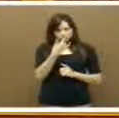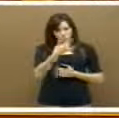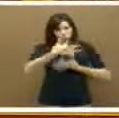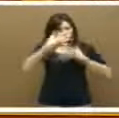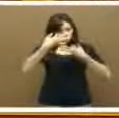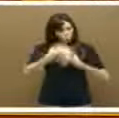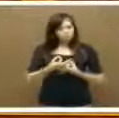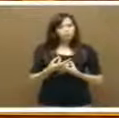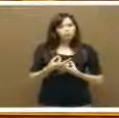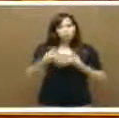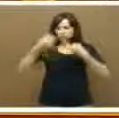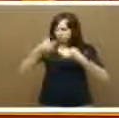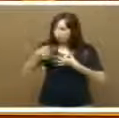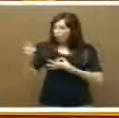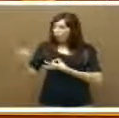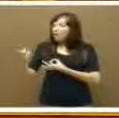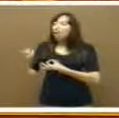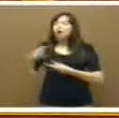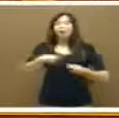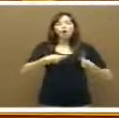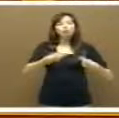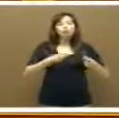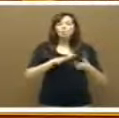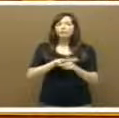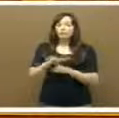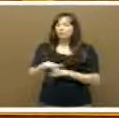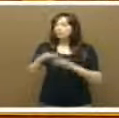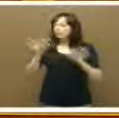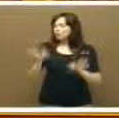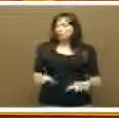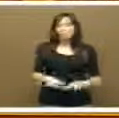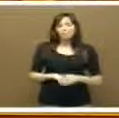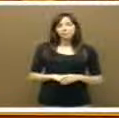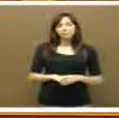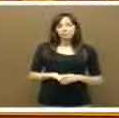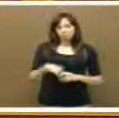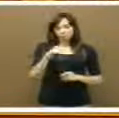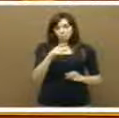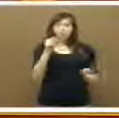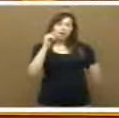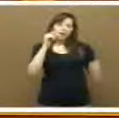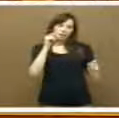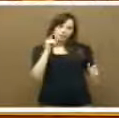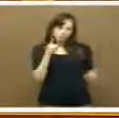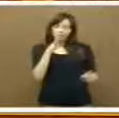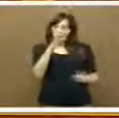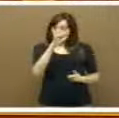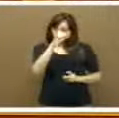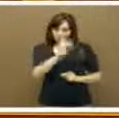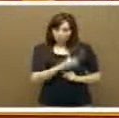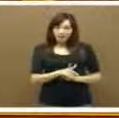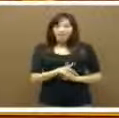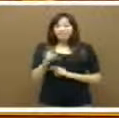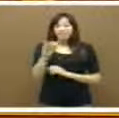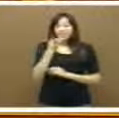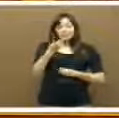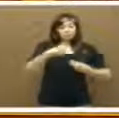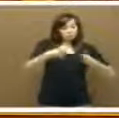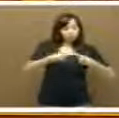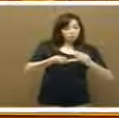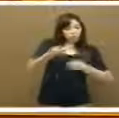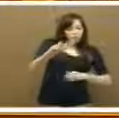algo influirá en el consumo. Y para que se entere, que creo que no lo sabe, si sube el consumo, sube la